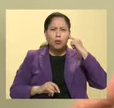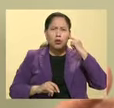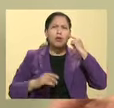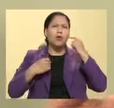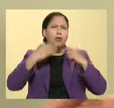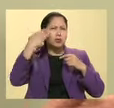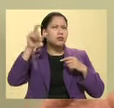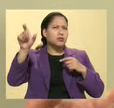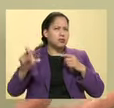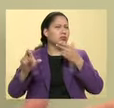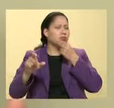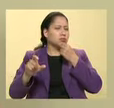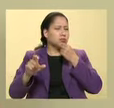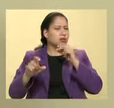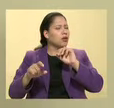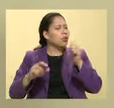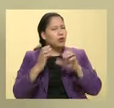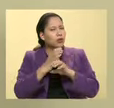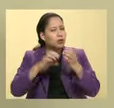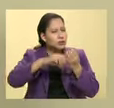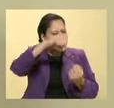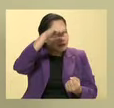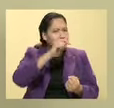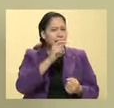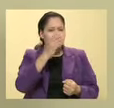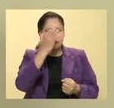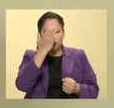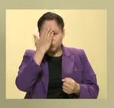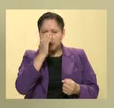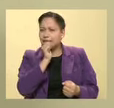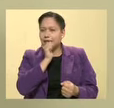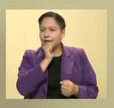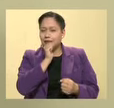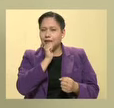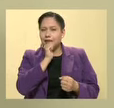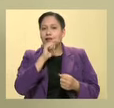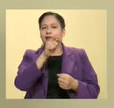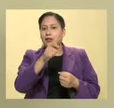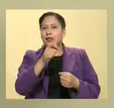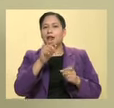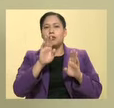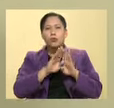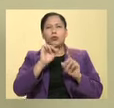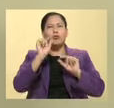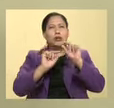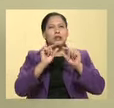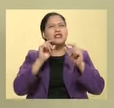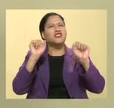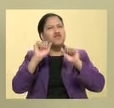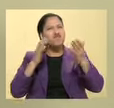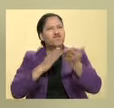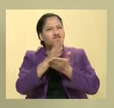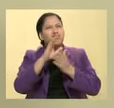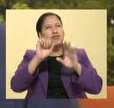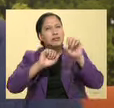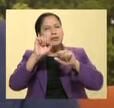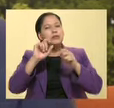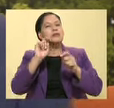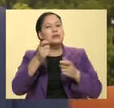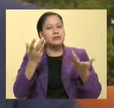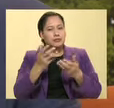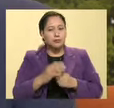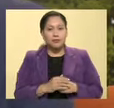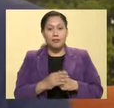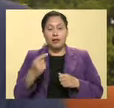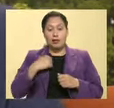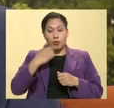ti. Pero, ¿qué no sabemos de ti? ¿Qué estás, digamos, como haciendo o excavando? ¿Hacia dónde vas? Pues bueno, no saben